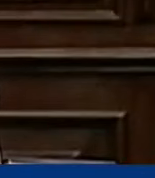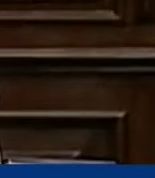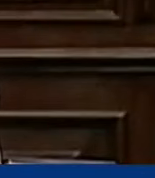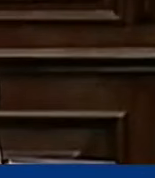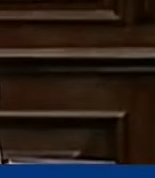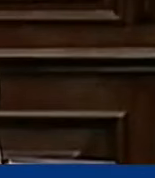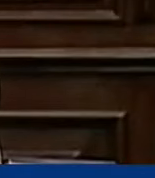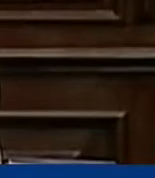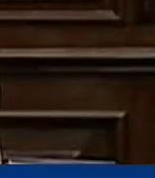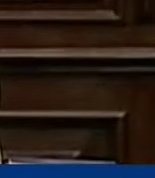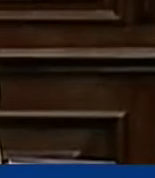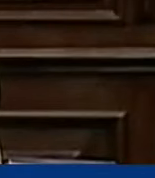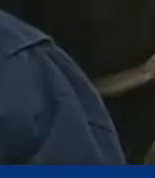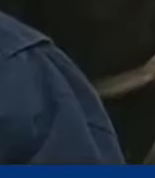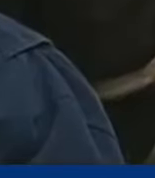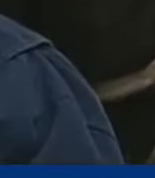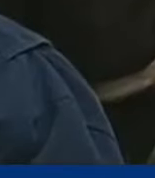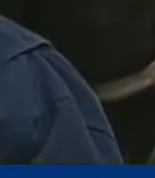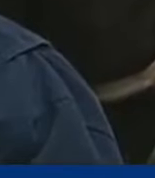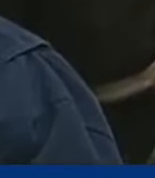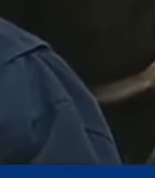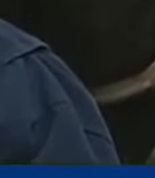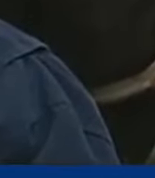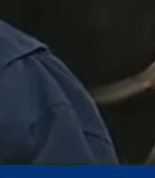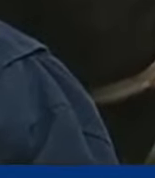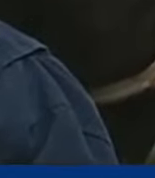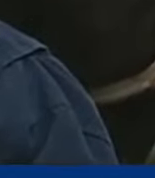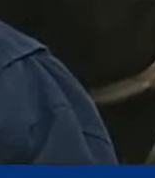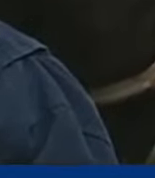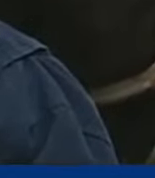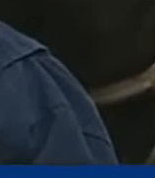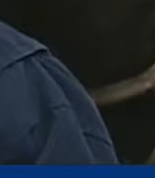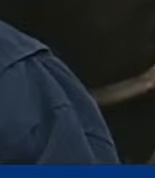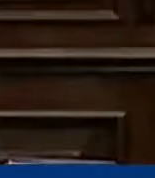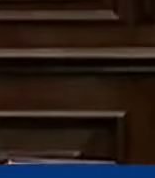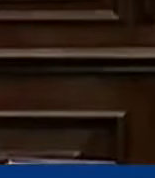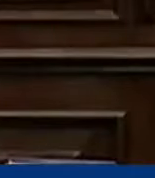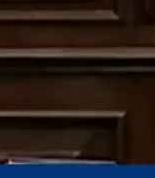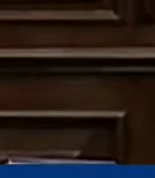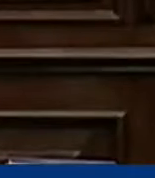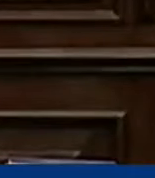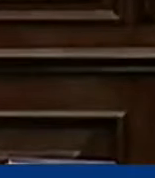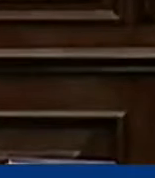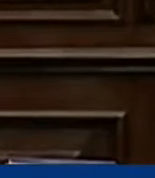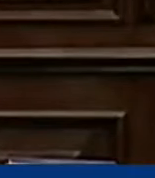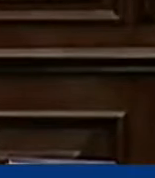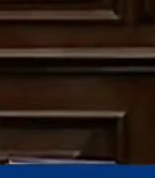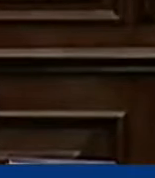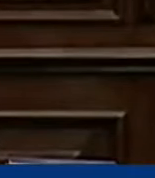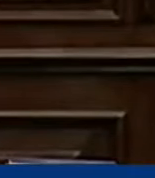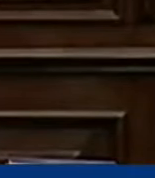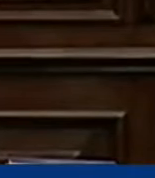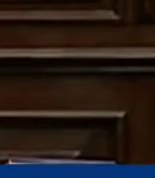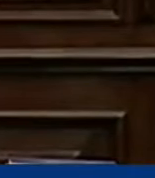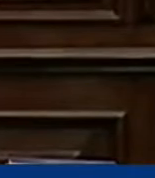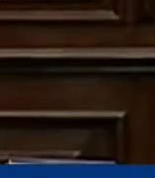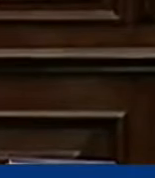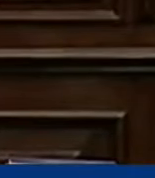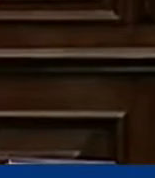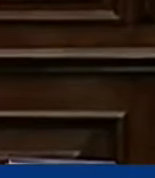comandante por allá, como teniente, que fue a Barcelona, desde que estuvo en